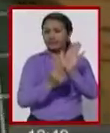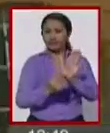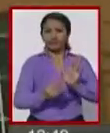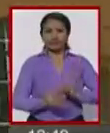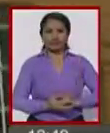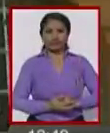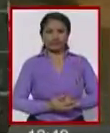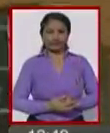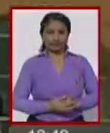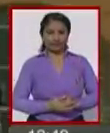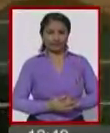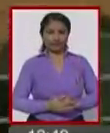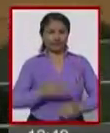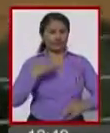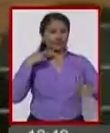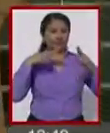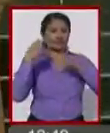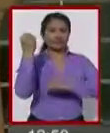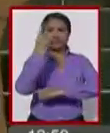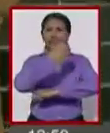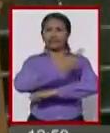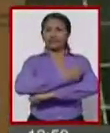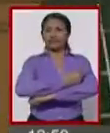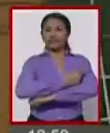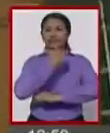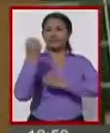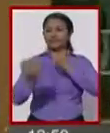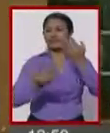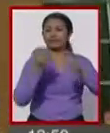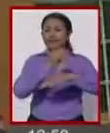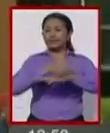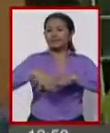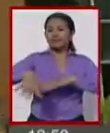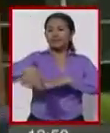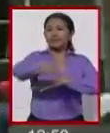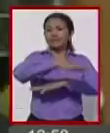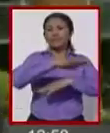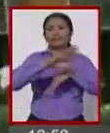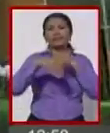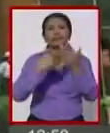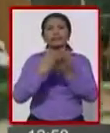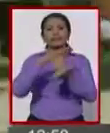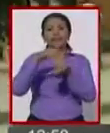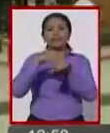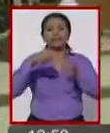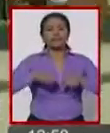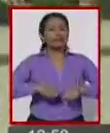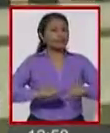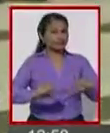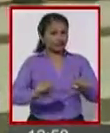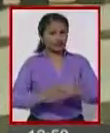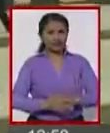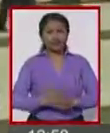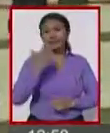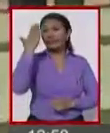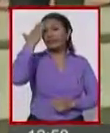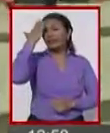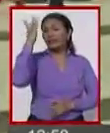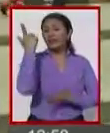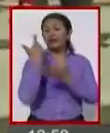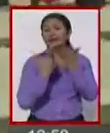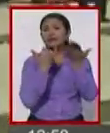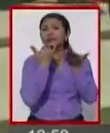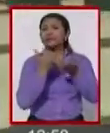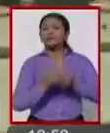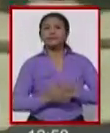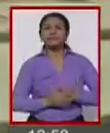a emitir en nuestros noticieros al día. El fuego se ha extendido por casi todo el centro comercial. No se conoce todavía la situación